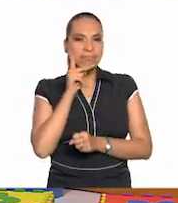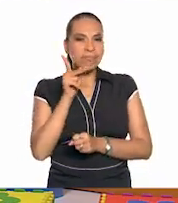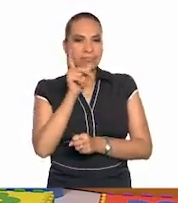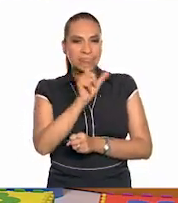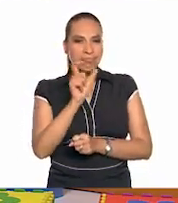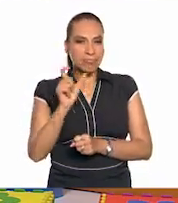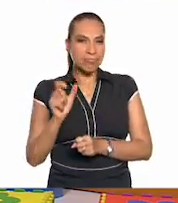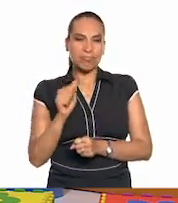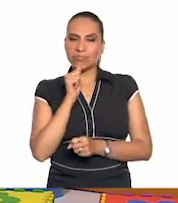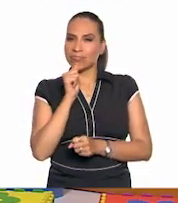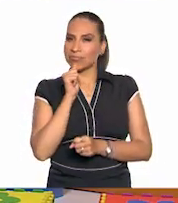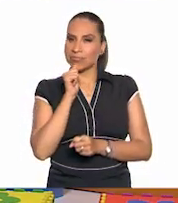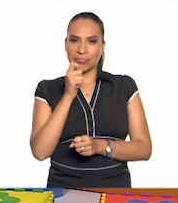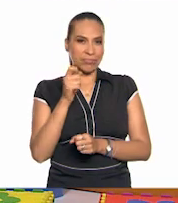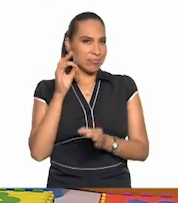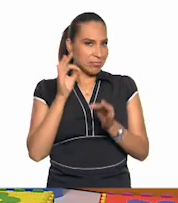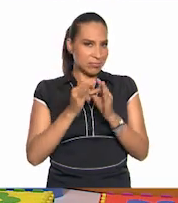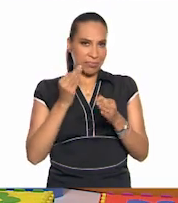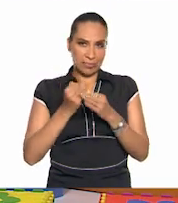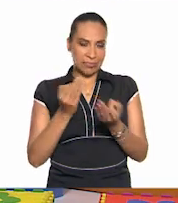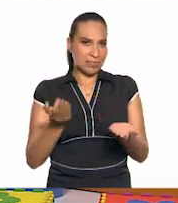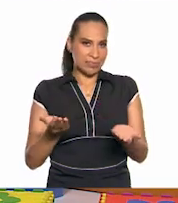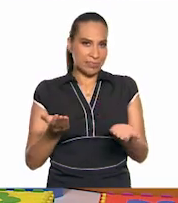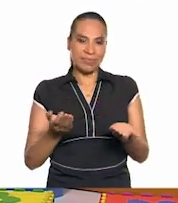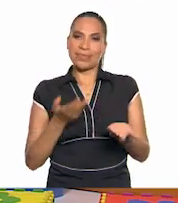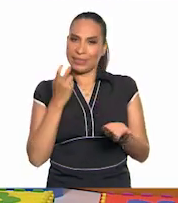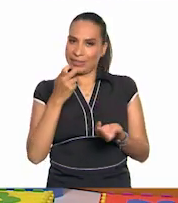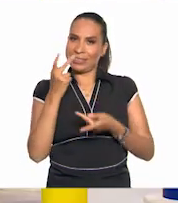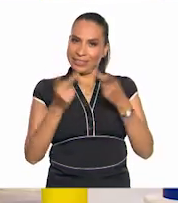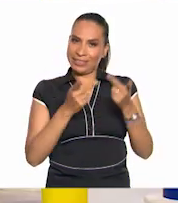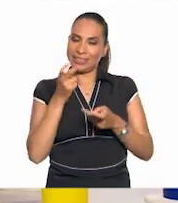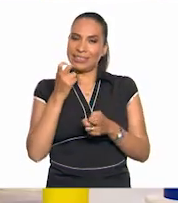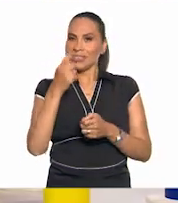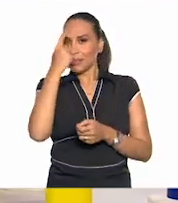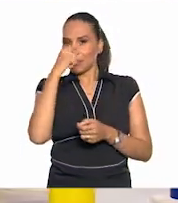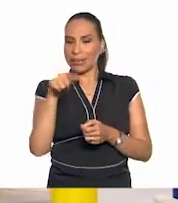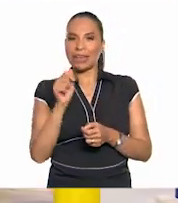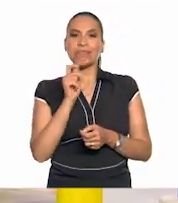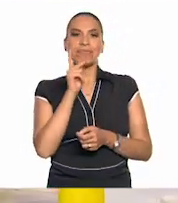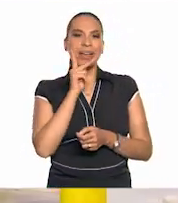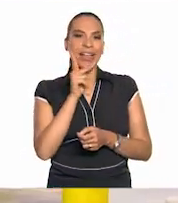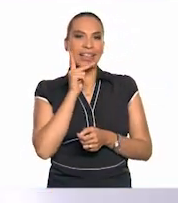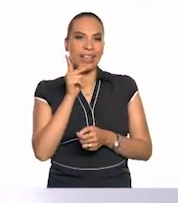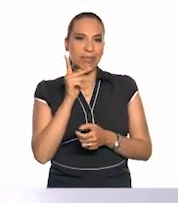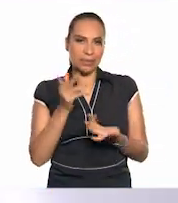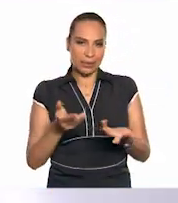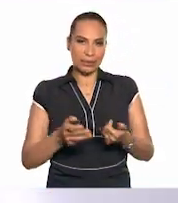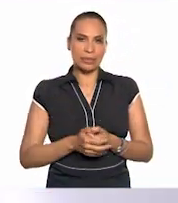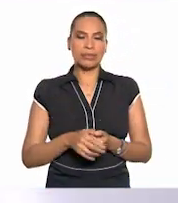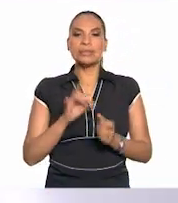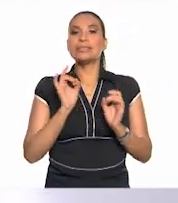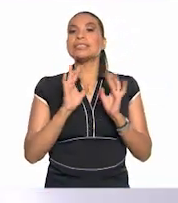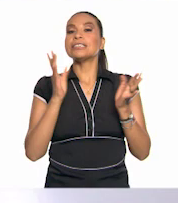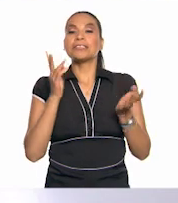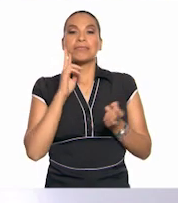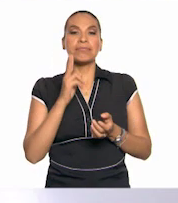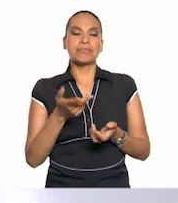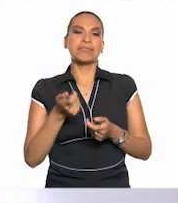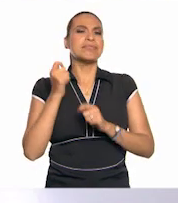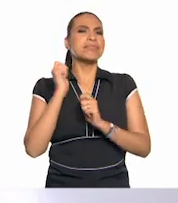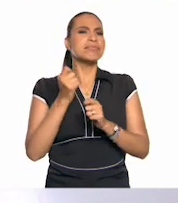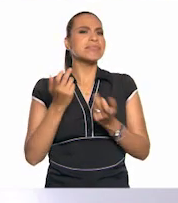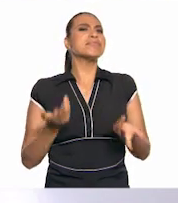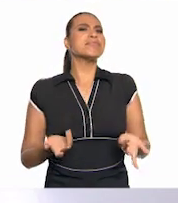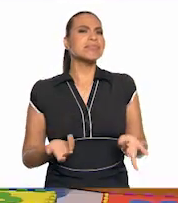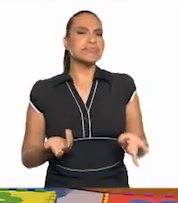y todavía no llegamos a ese Exacto. punto. Es lo que le iba a preguntar, maestra. Sí, porque esto era para lo de las palabras clave. Y de repente fue así como que, ay, las piñatas,